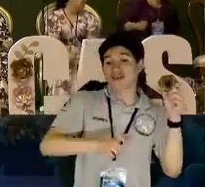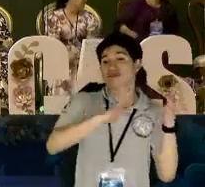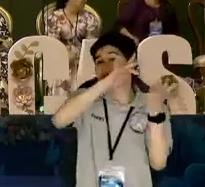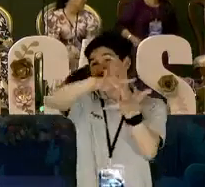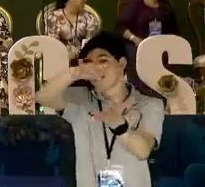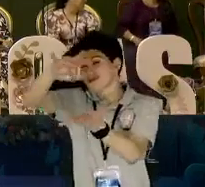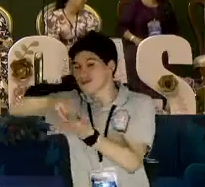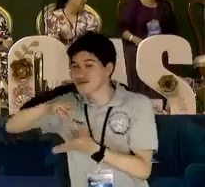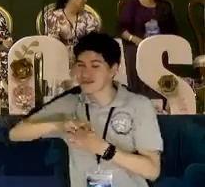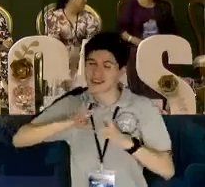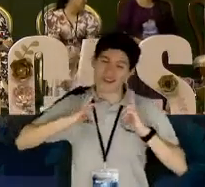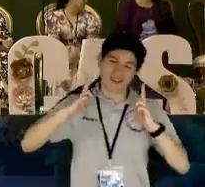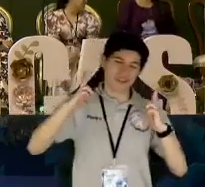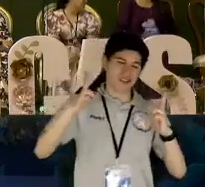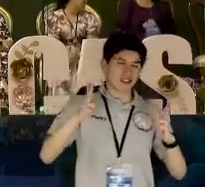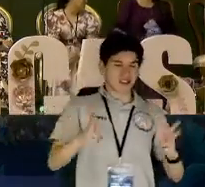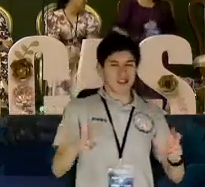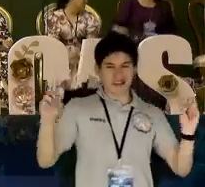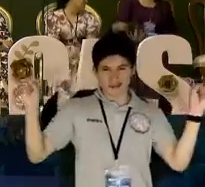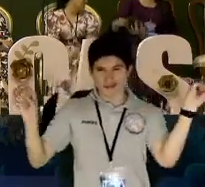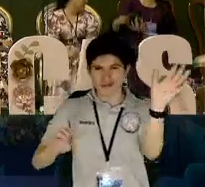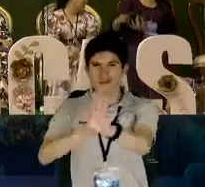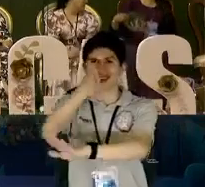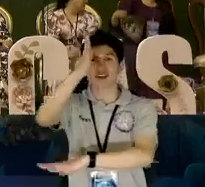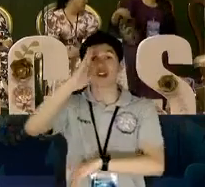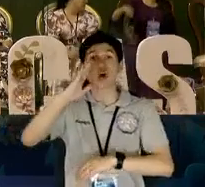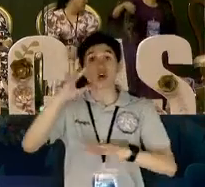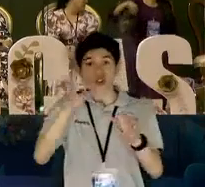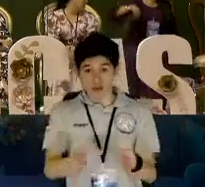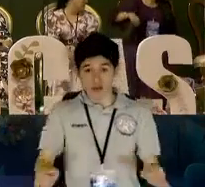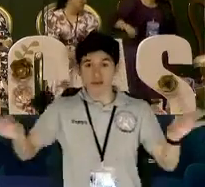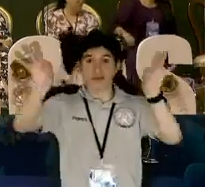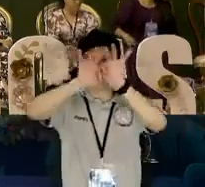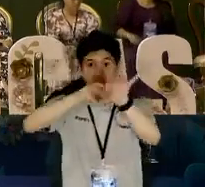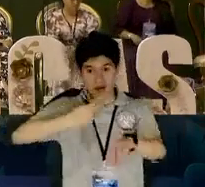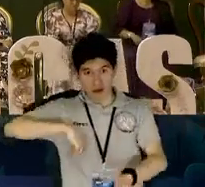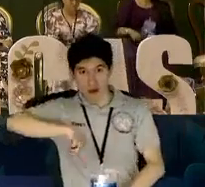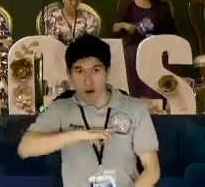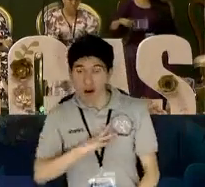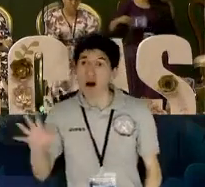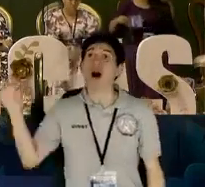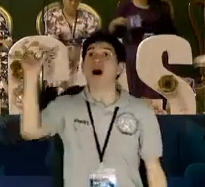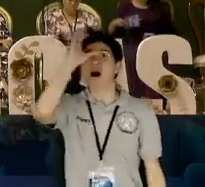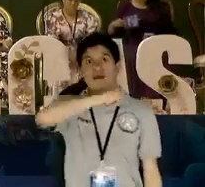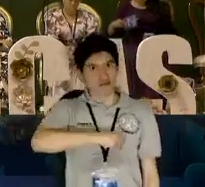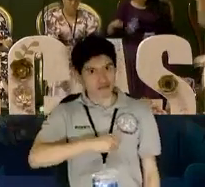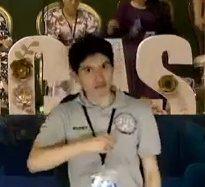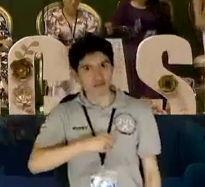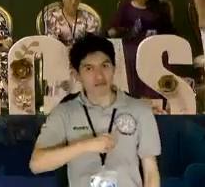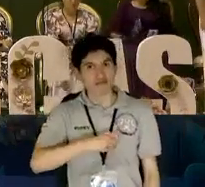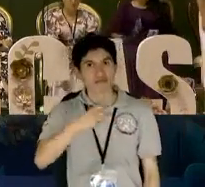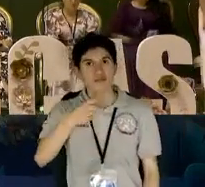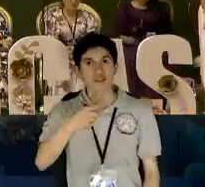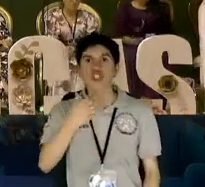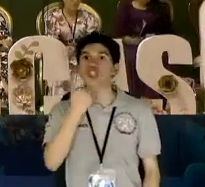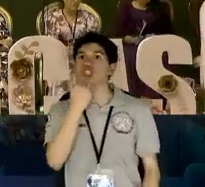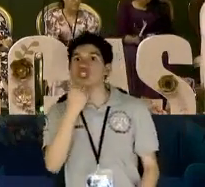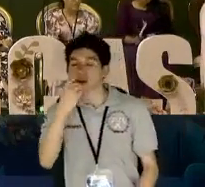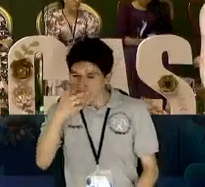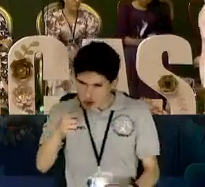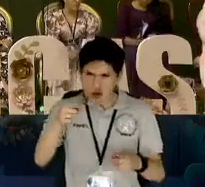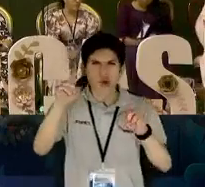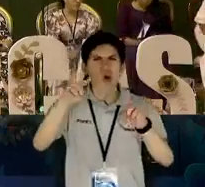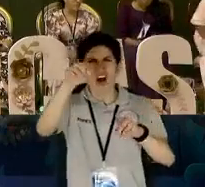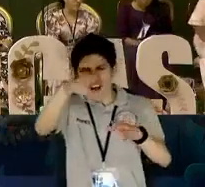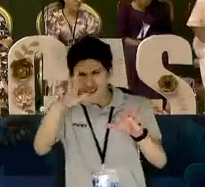Señor. Eso nosotros también lo debemos tener claro. Yo no sé, hermano, pero aquí permanece la unidad. Y cuando